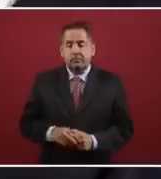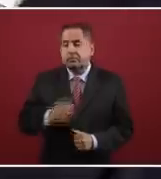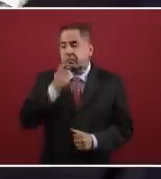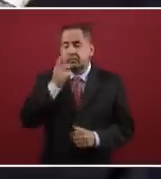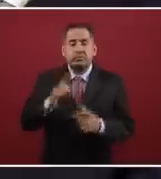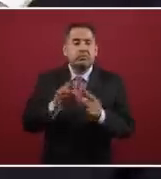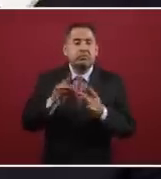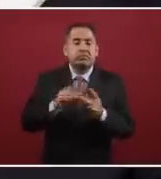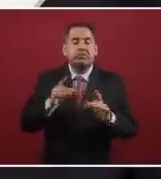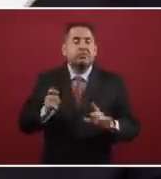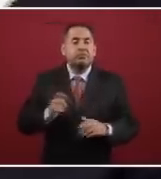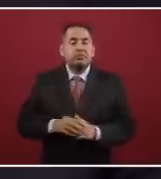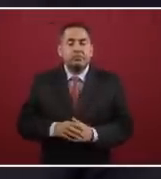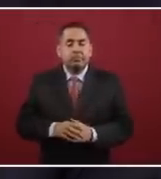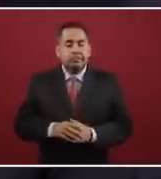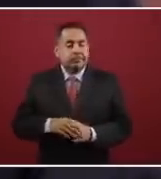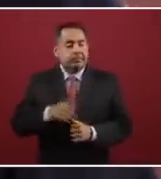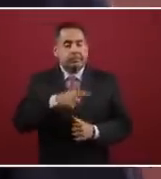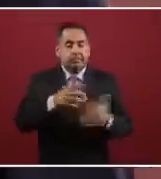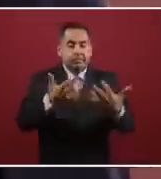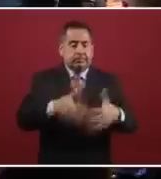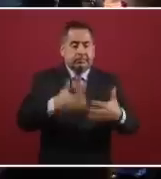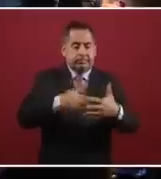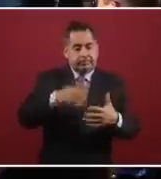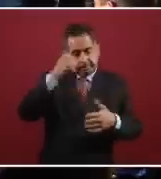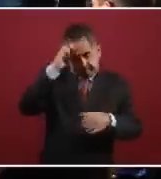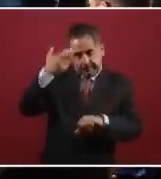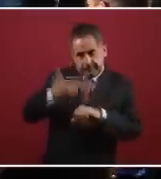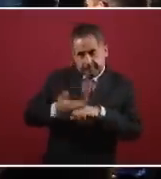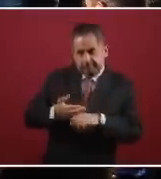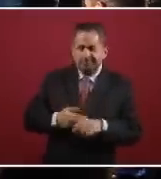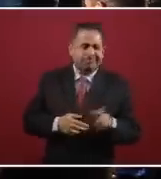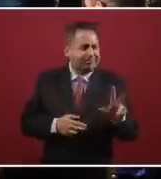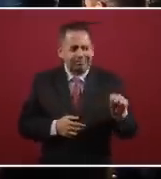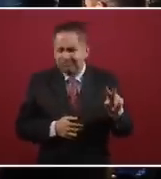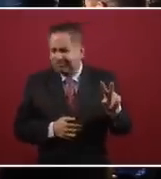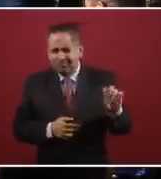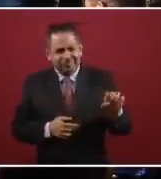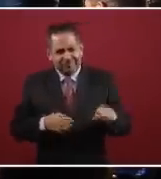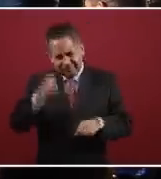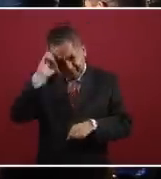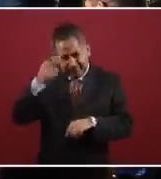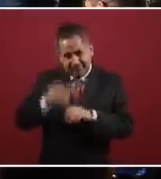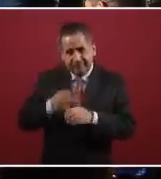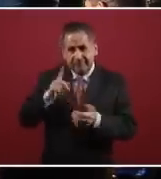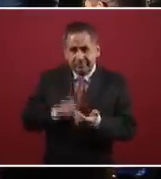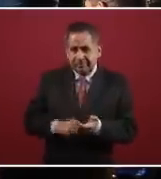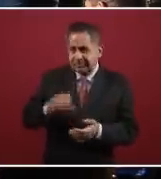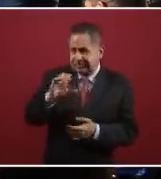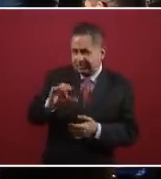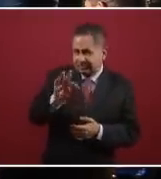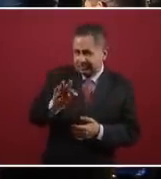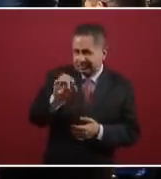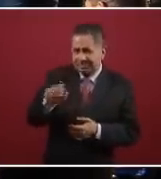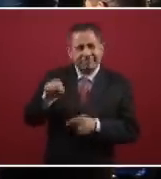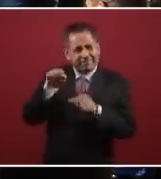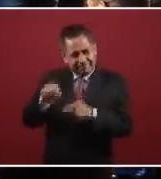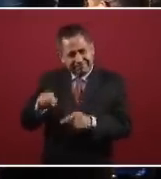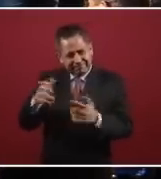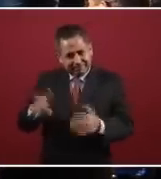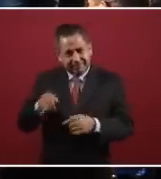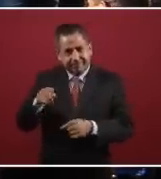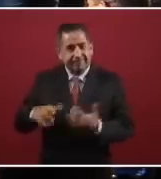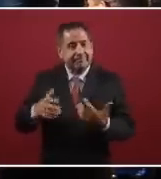Dicen que es una empresa extranjera. No, es de la Comisión Federal de Electricidad, que